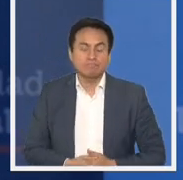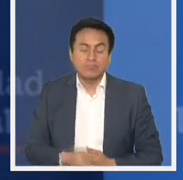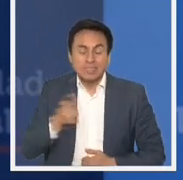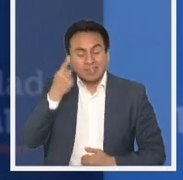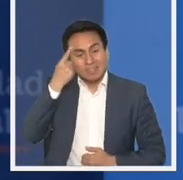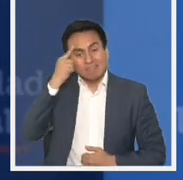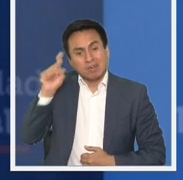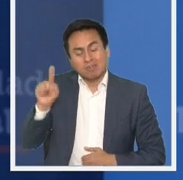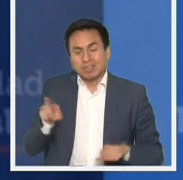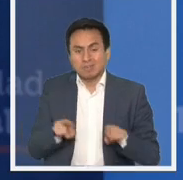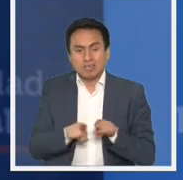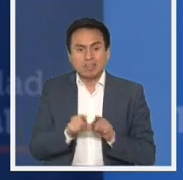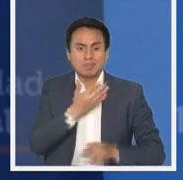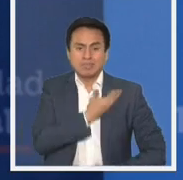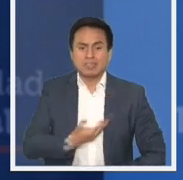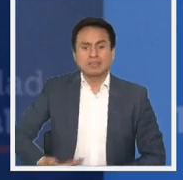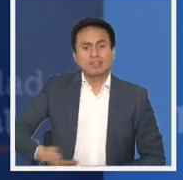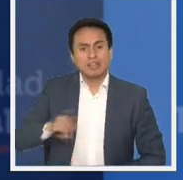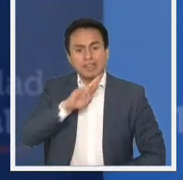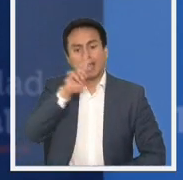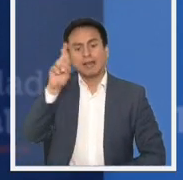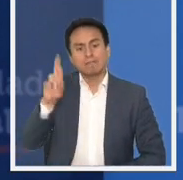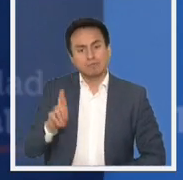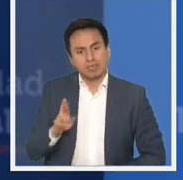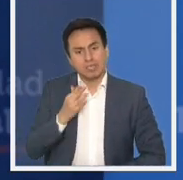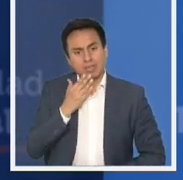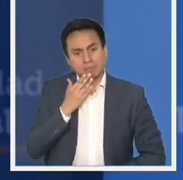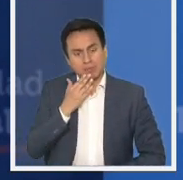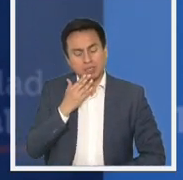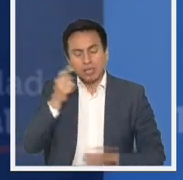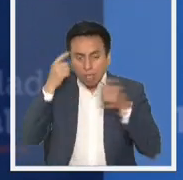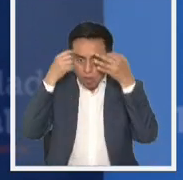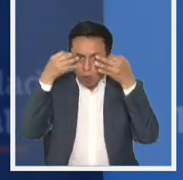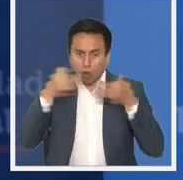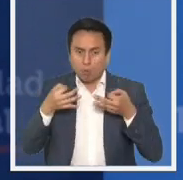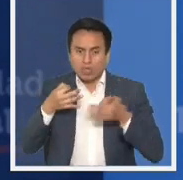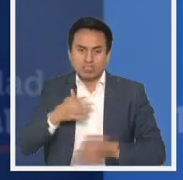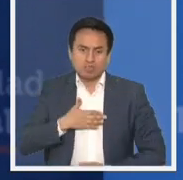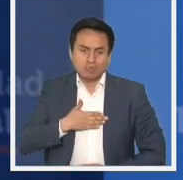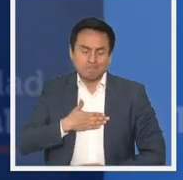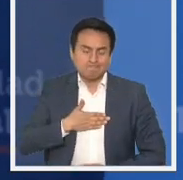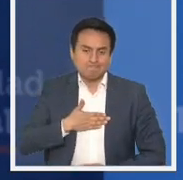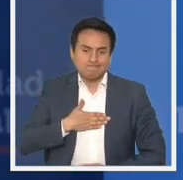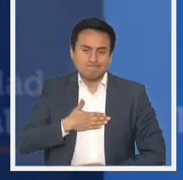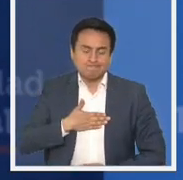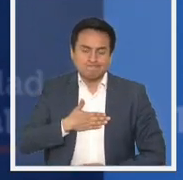sin embargo también como presidente de la república tengo la convicción que